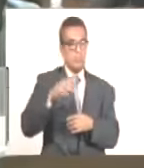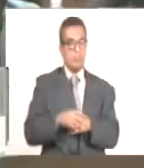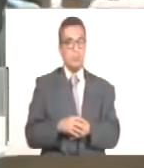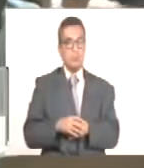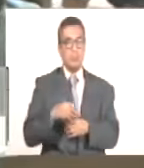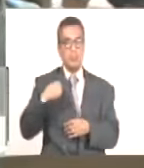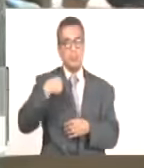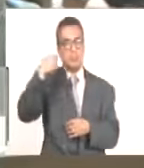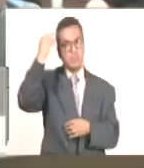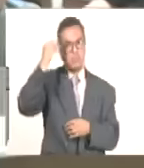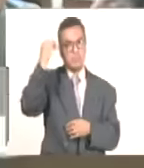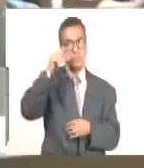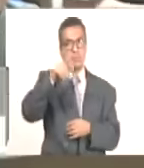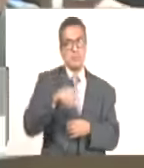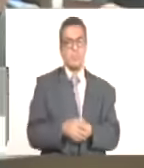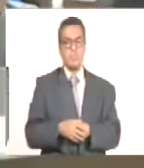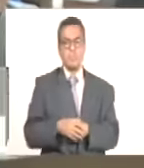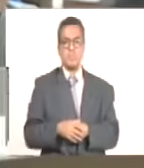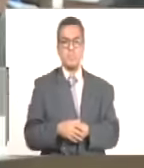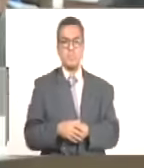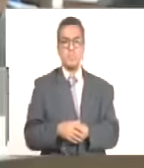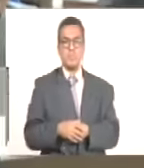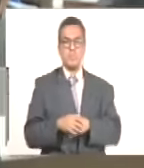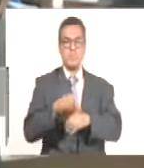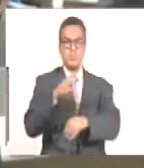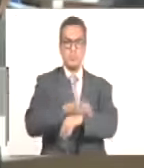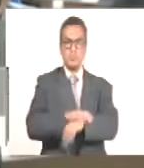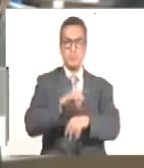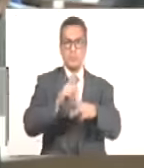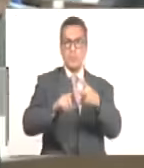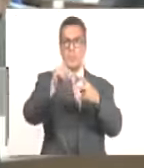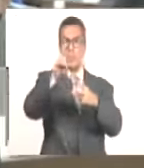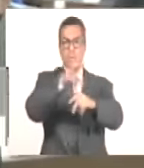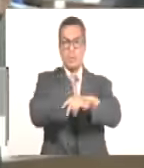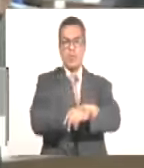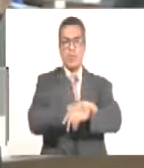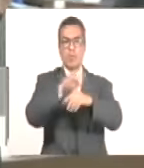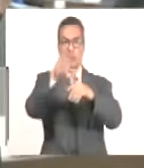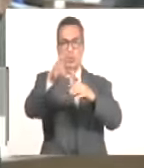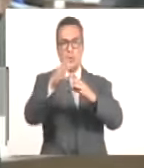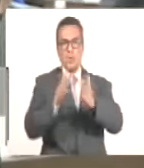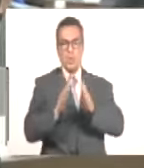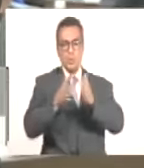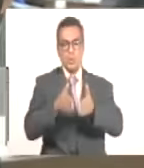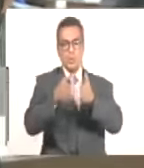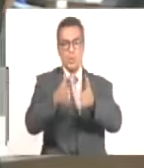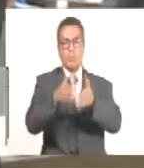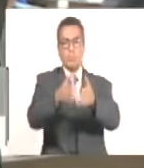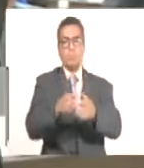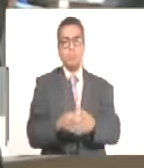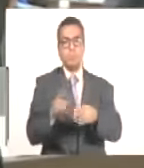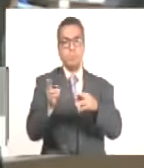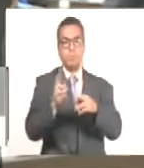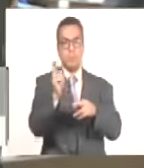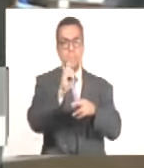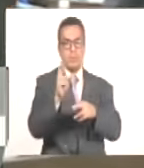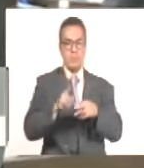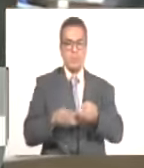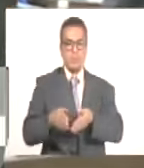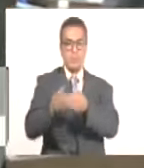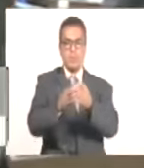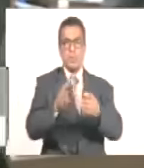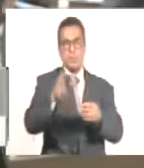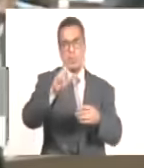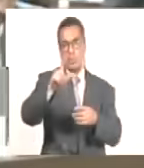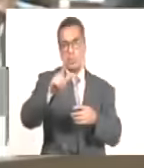a propósito de la detención de dos embarcaciones en el río Orinoco, Tigres y